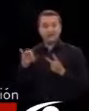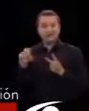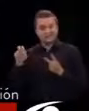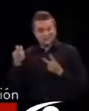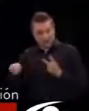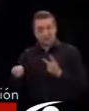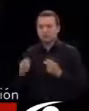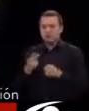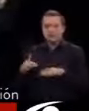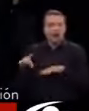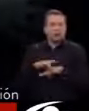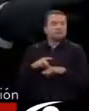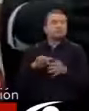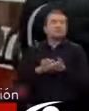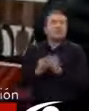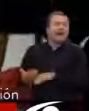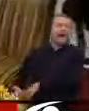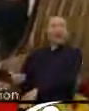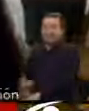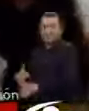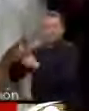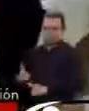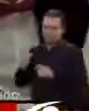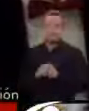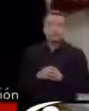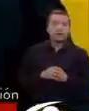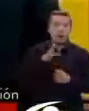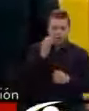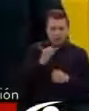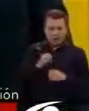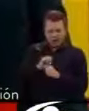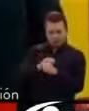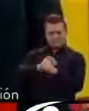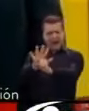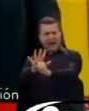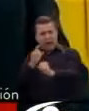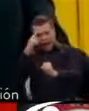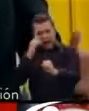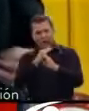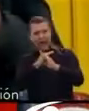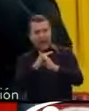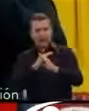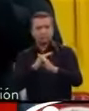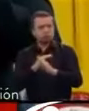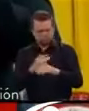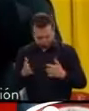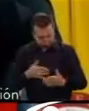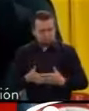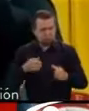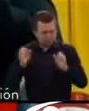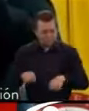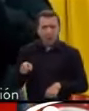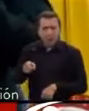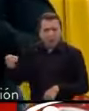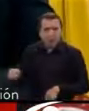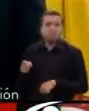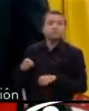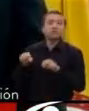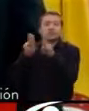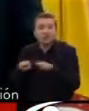una determinación tomada. Hoy en los tiempos del coronavirus es muy raro. Y con nuestra familia en internet, a través de